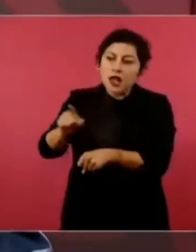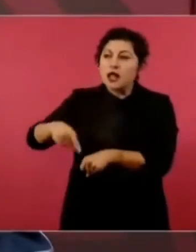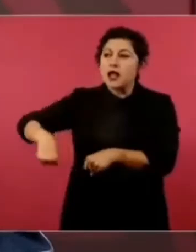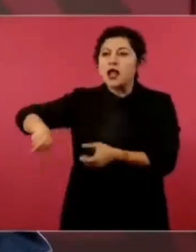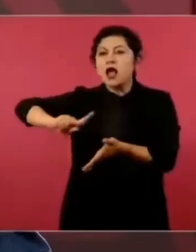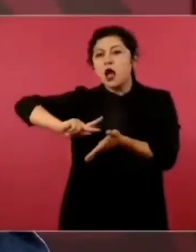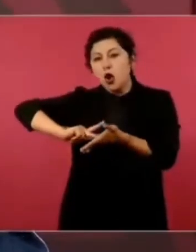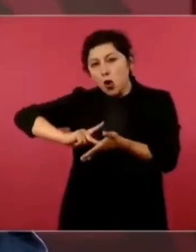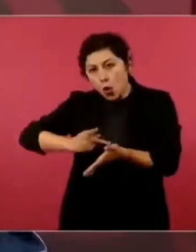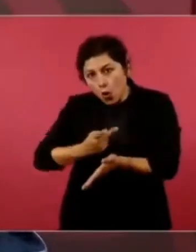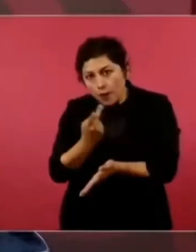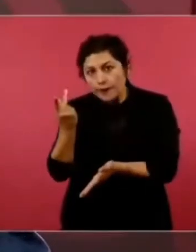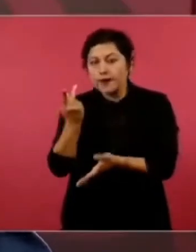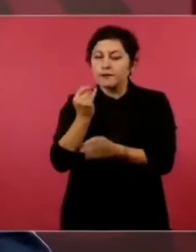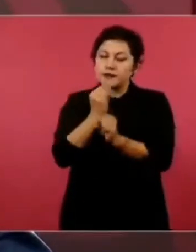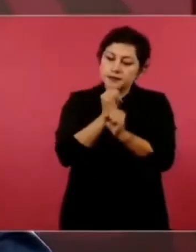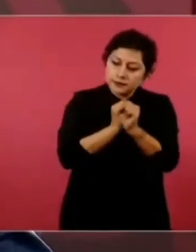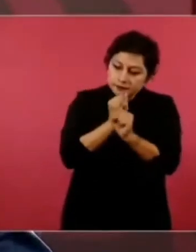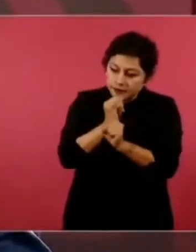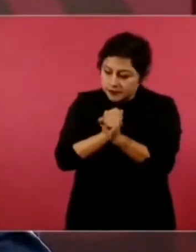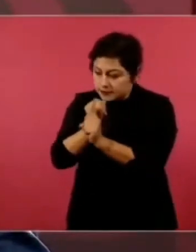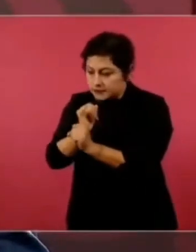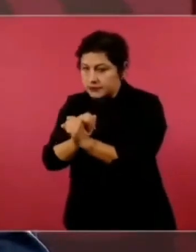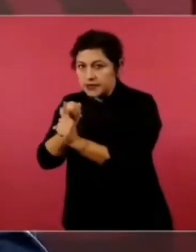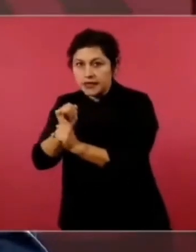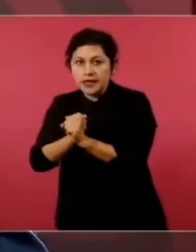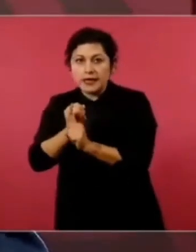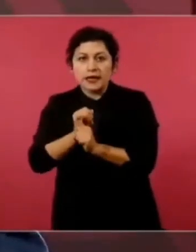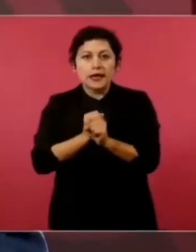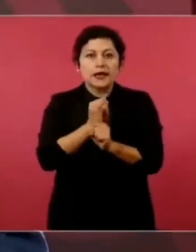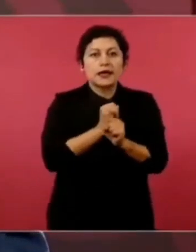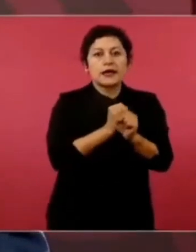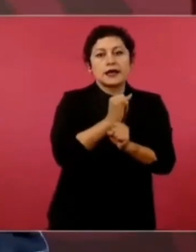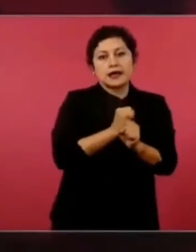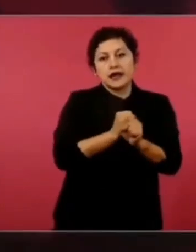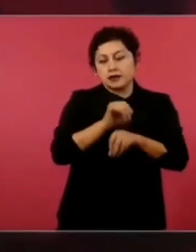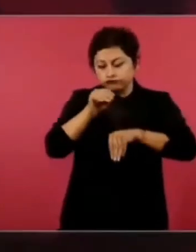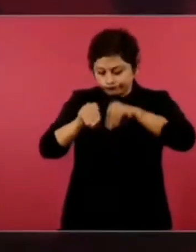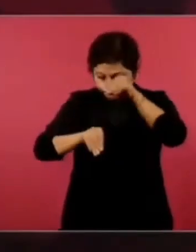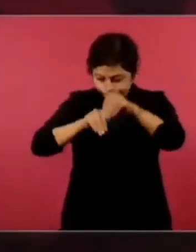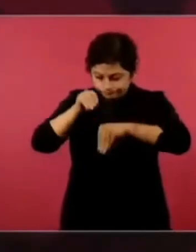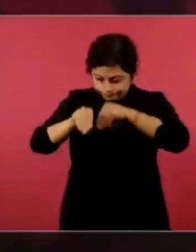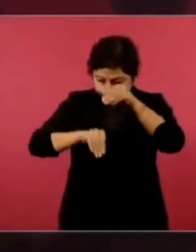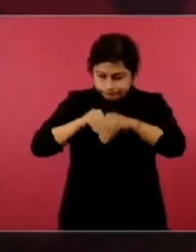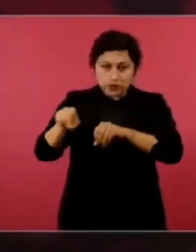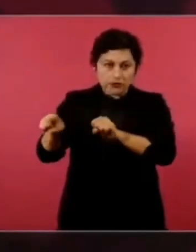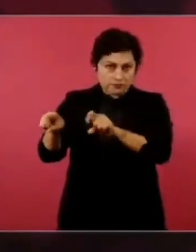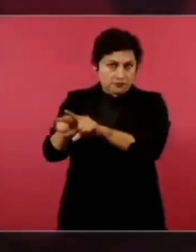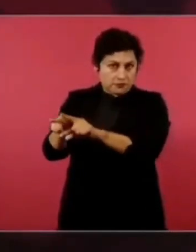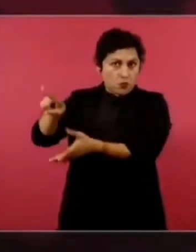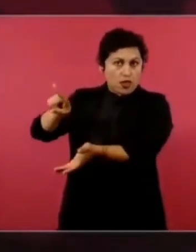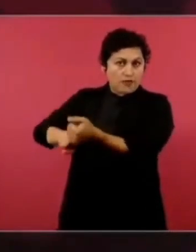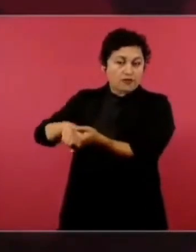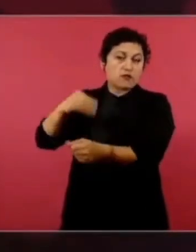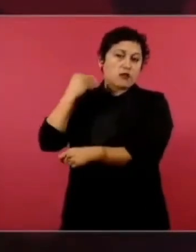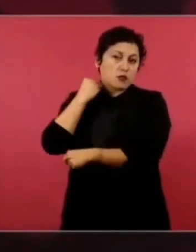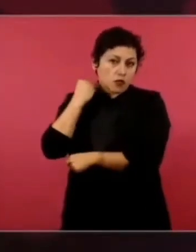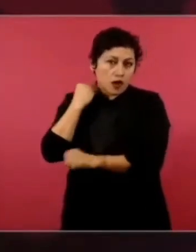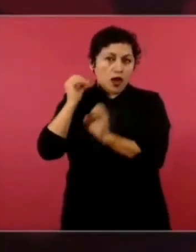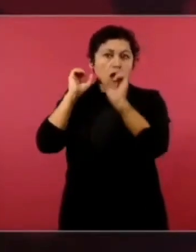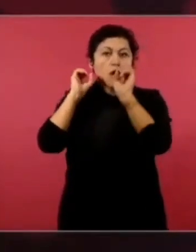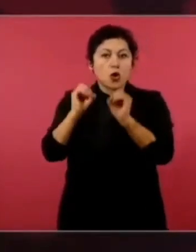su labor también los abogados en la Fiscalía o en el nuevo